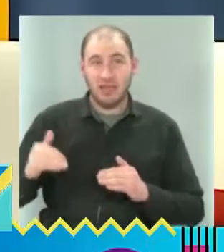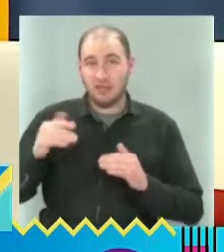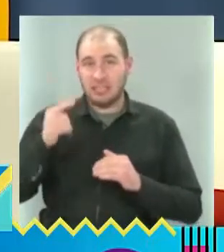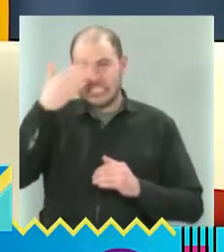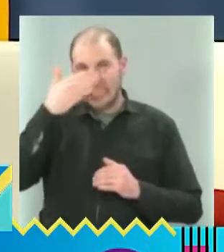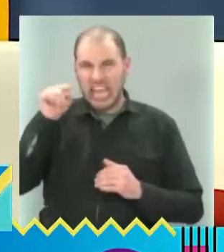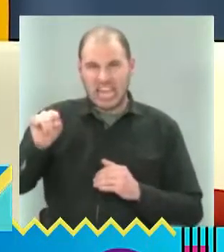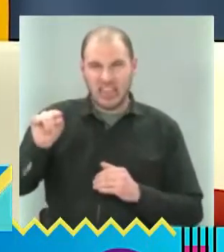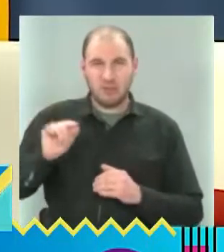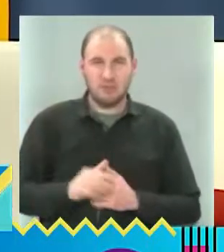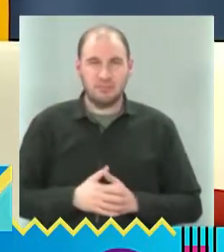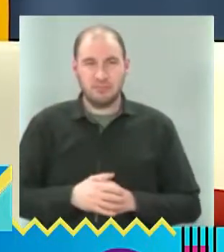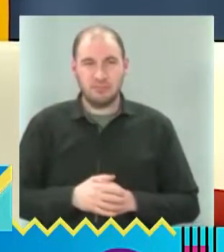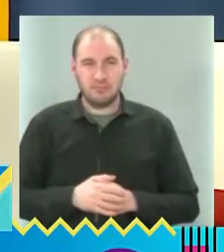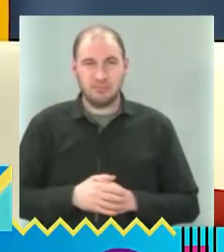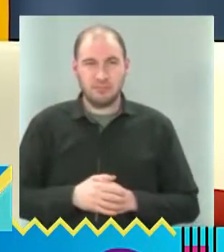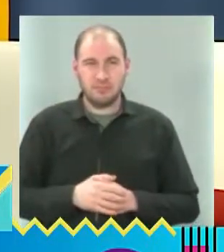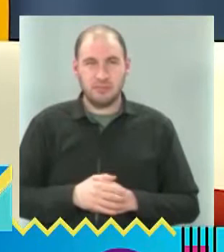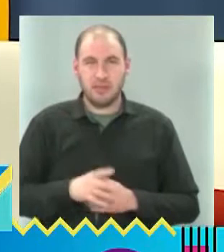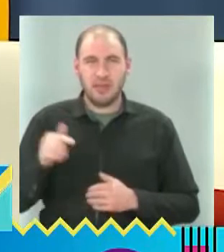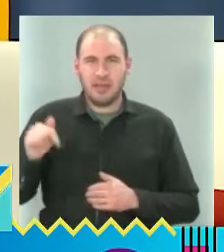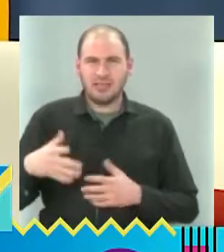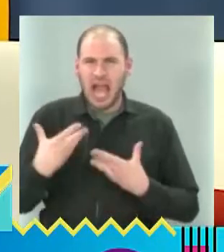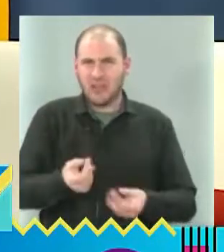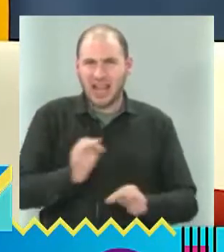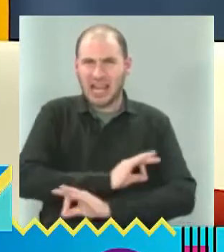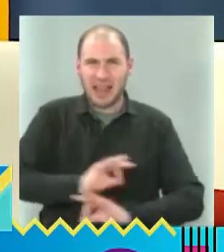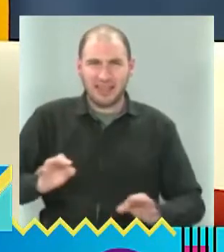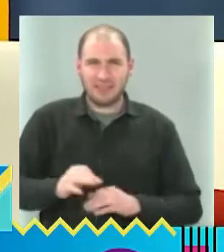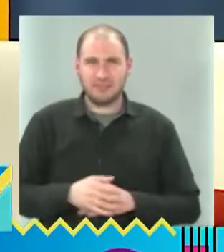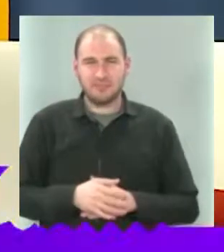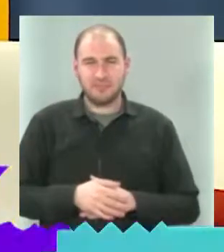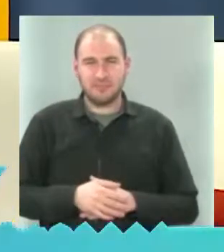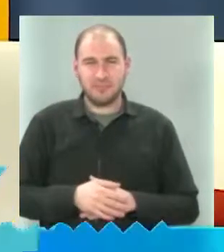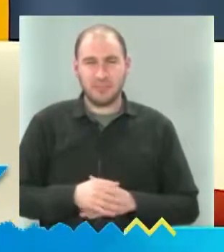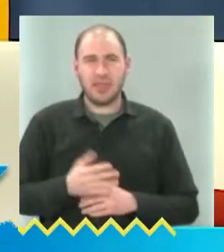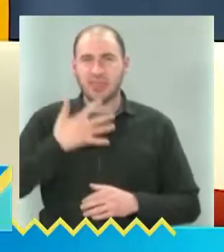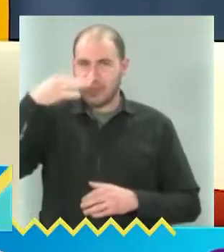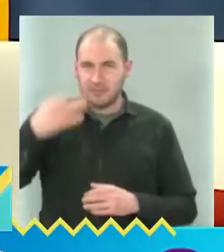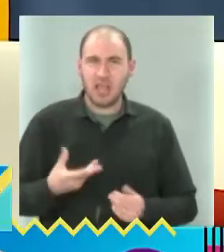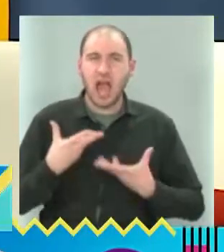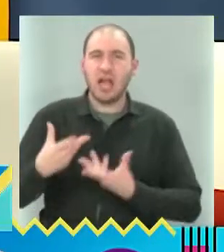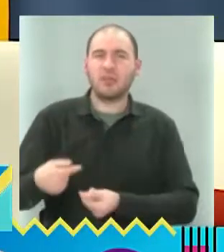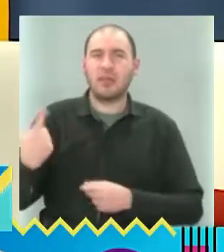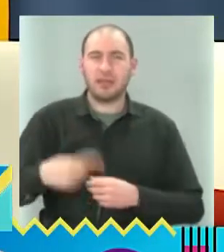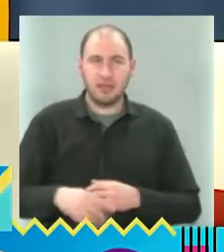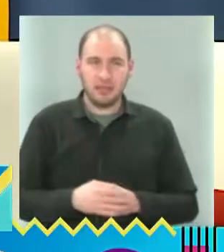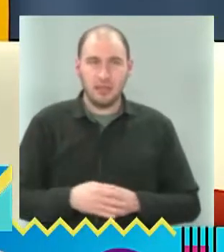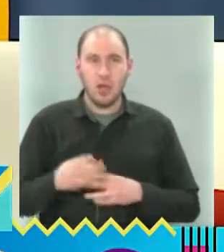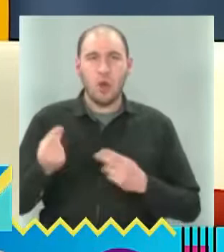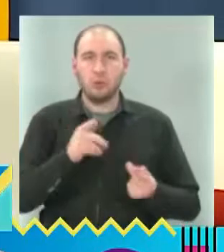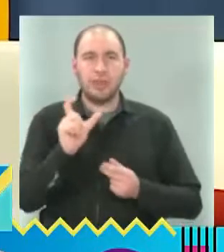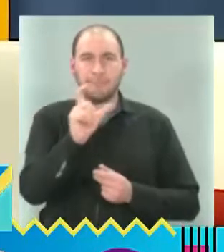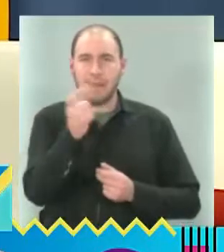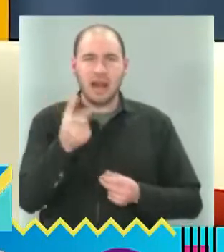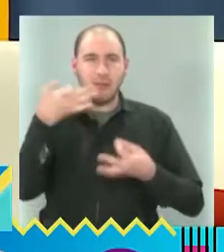cieguito. Entonces, eso no contribuye en lo más mínimo. Lo que realmente contribuye es utilizar los